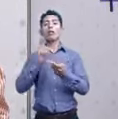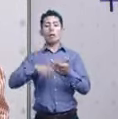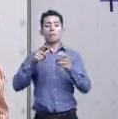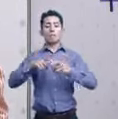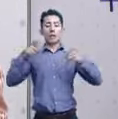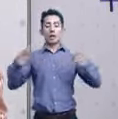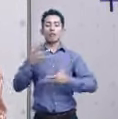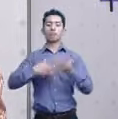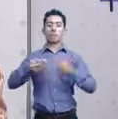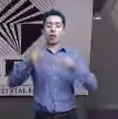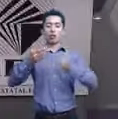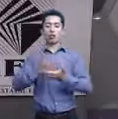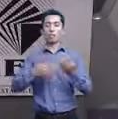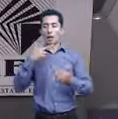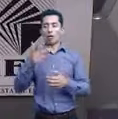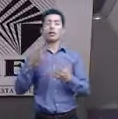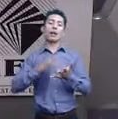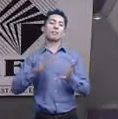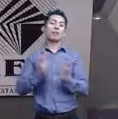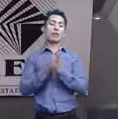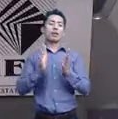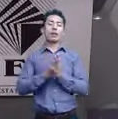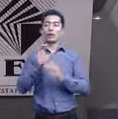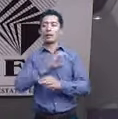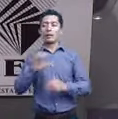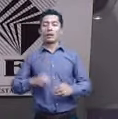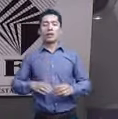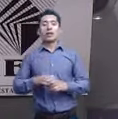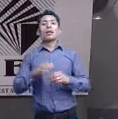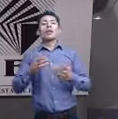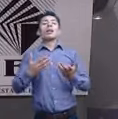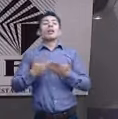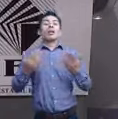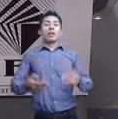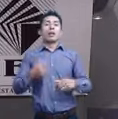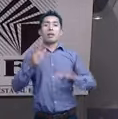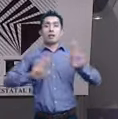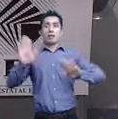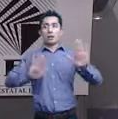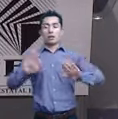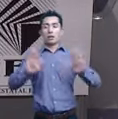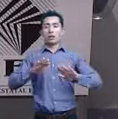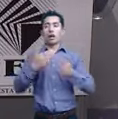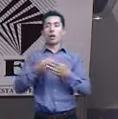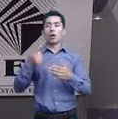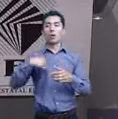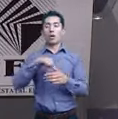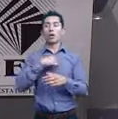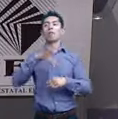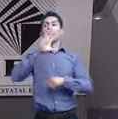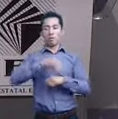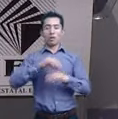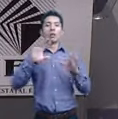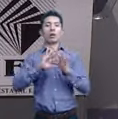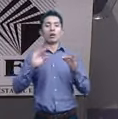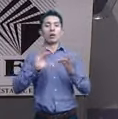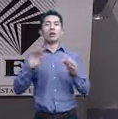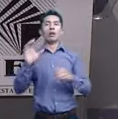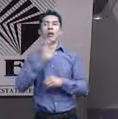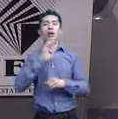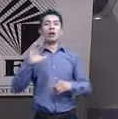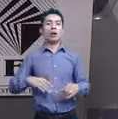crecer y detonar el comercio. Gracias por su intervención, candidato. De acuerdo al orden que levantaron a mano, vamos a cederle el uso de la voz